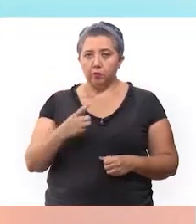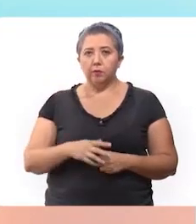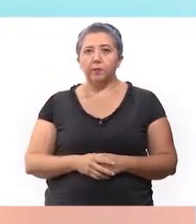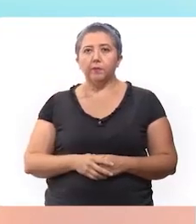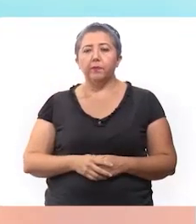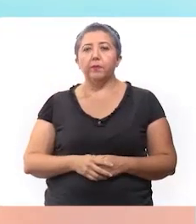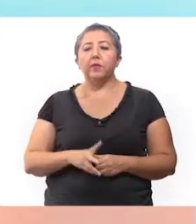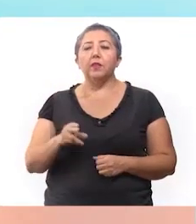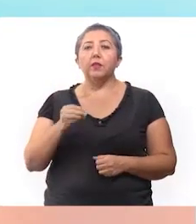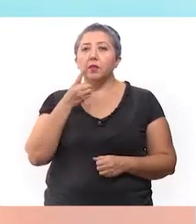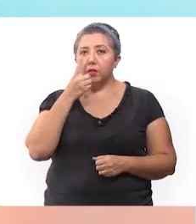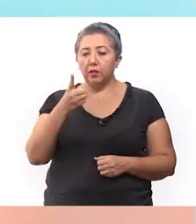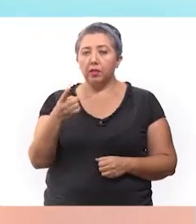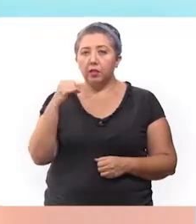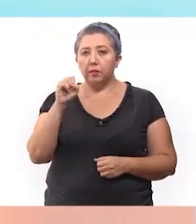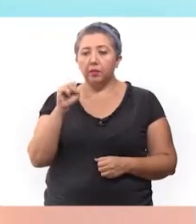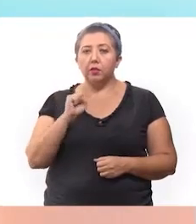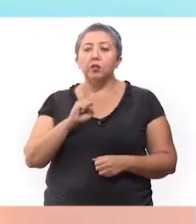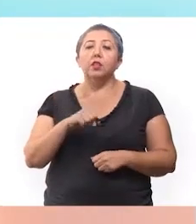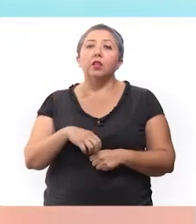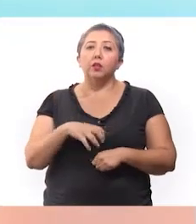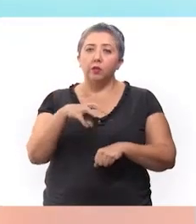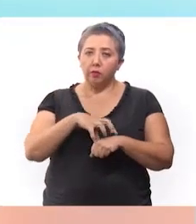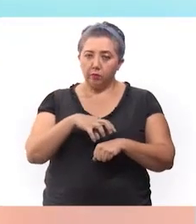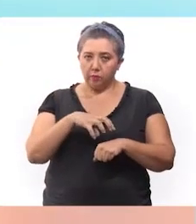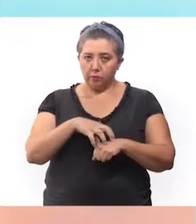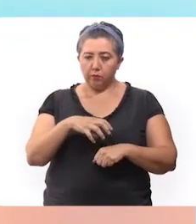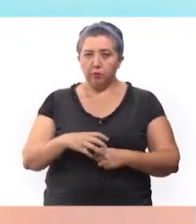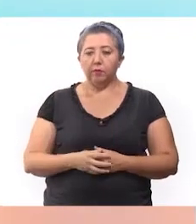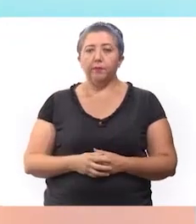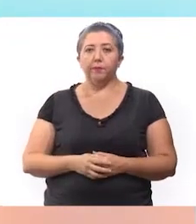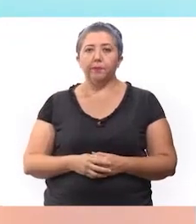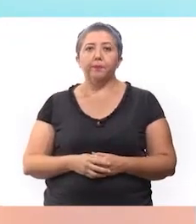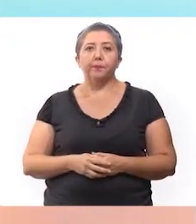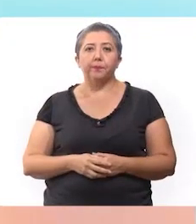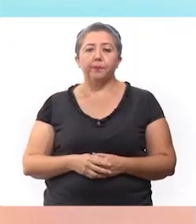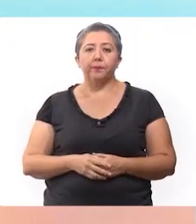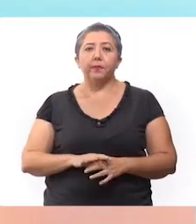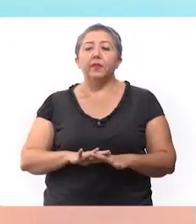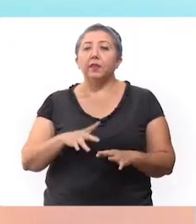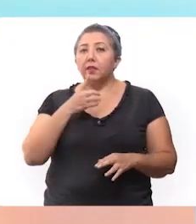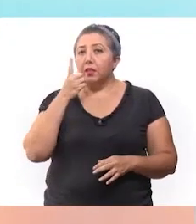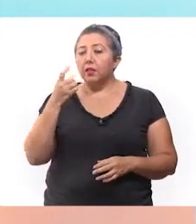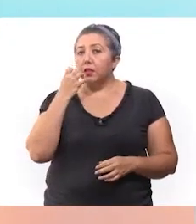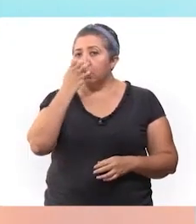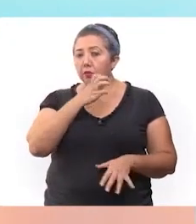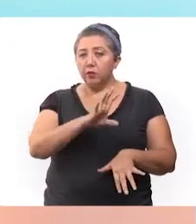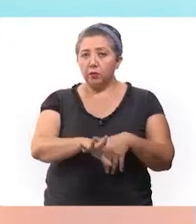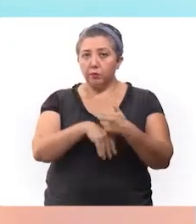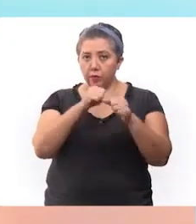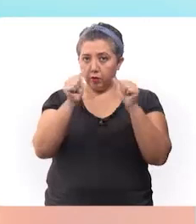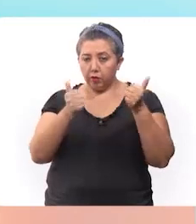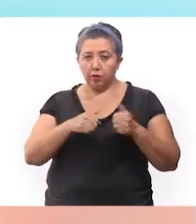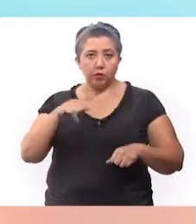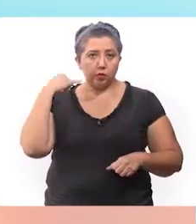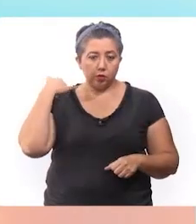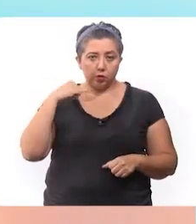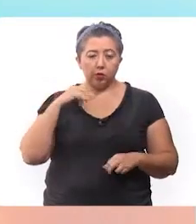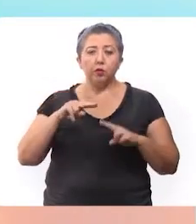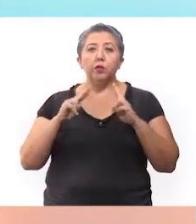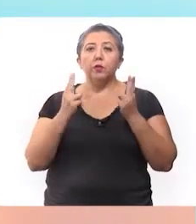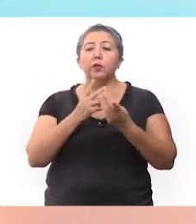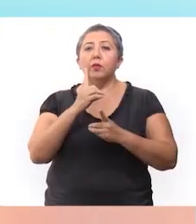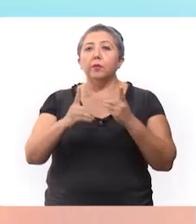Siglo XXI y el Multigimnasio Socorro Cerón de la Unidad Deportiva Cuculcán, la Escuela Superior de Artes de Yucatán, la